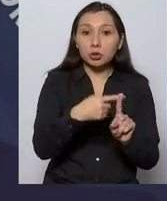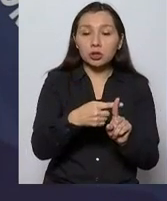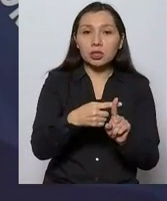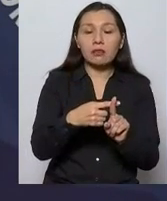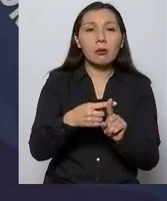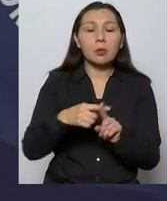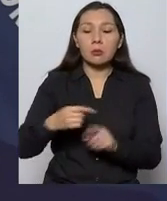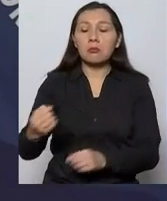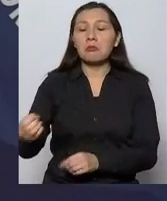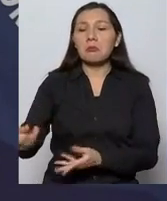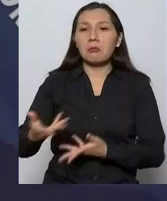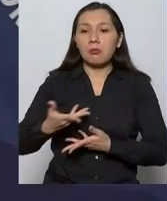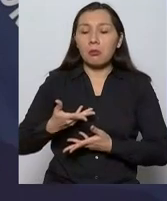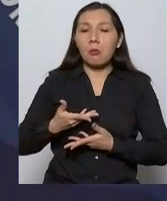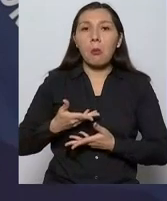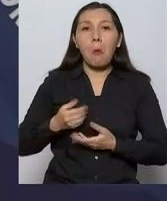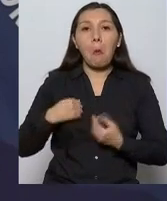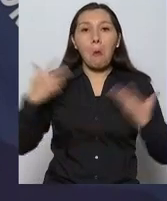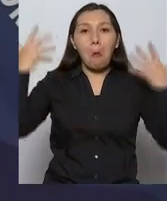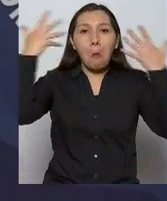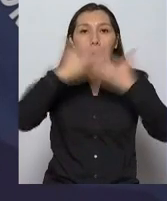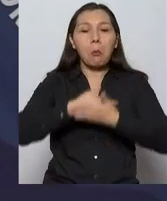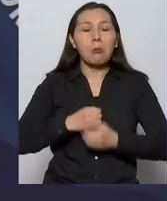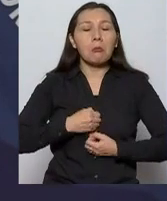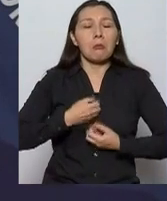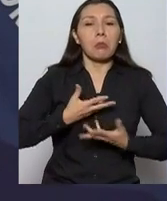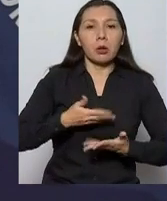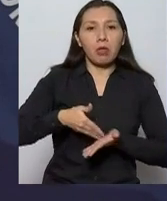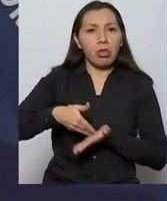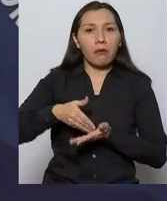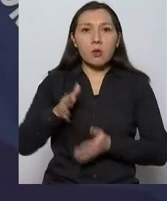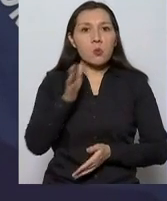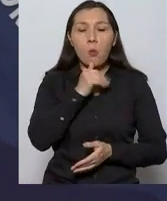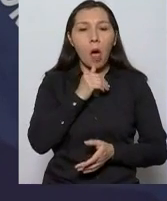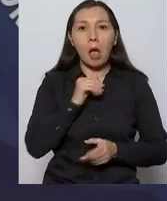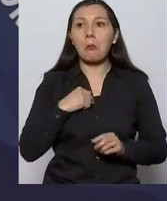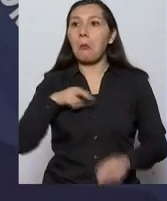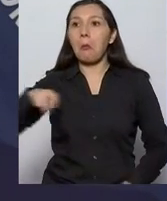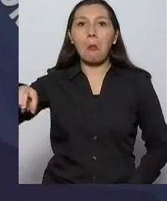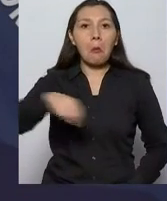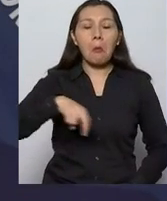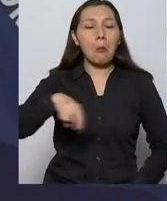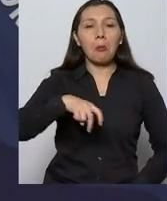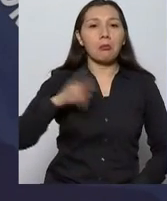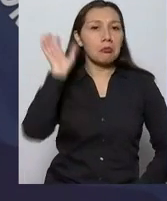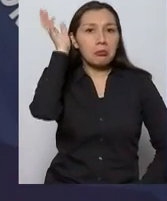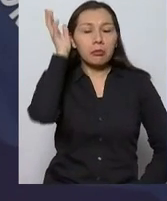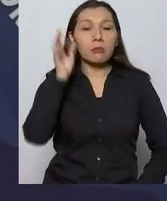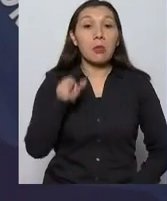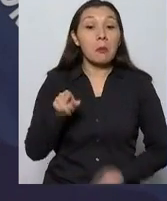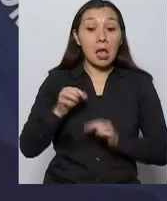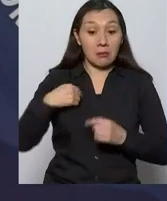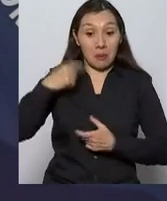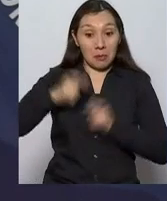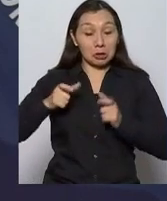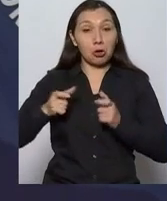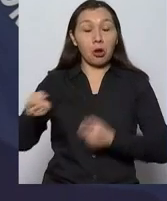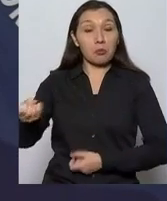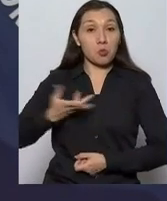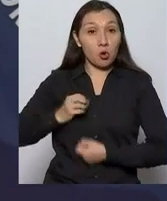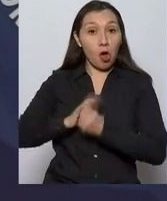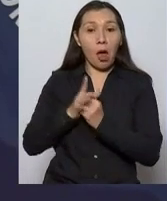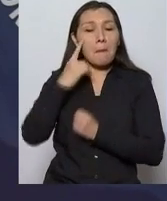positivo, pero sin síntomas. Estas personas no van a generar una demanda para la